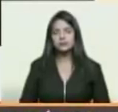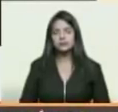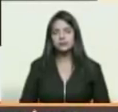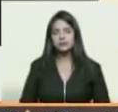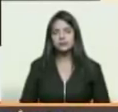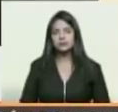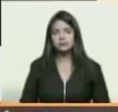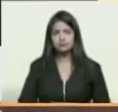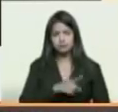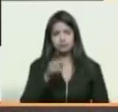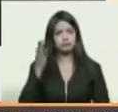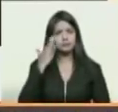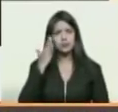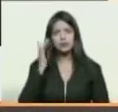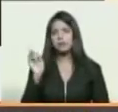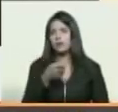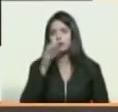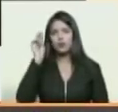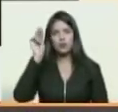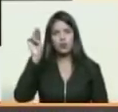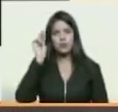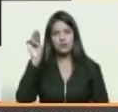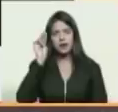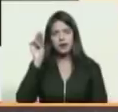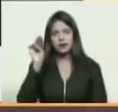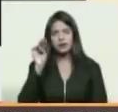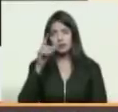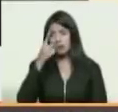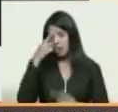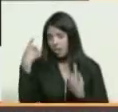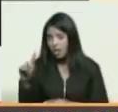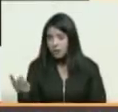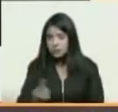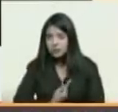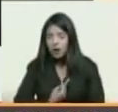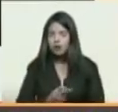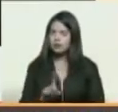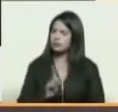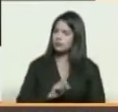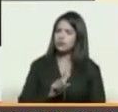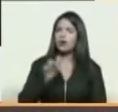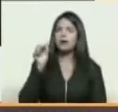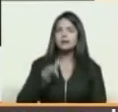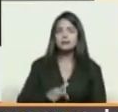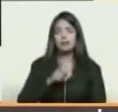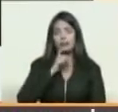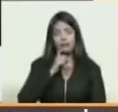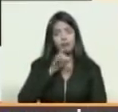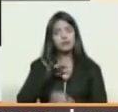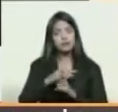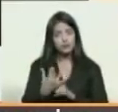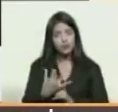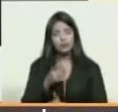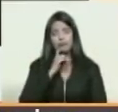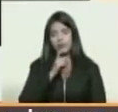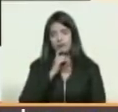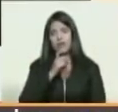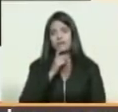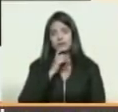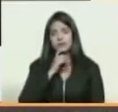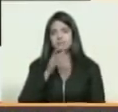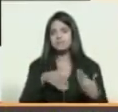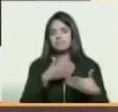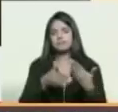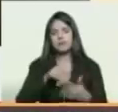Sepan los maestros y maestras que no están solos en esta compleja situación que atraviesa